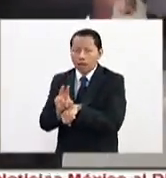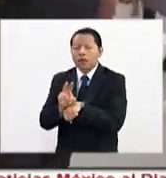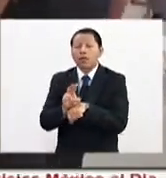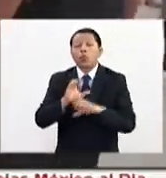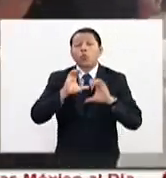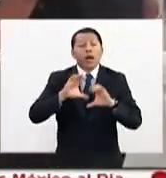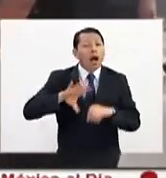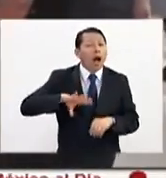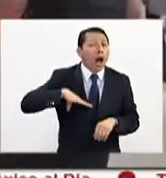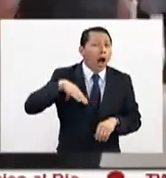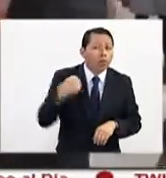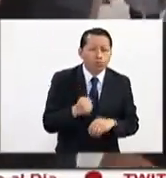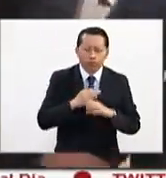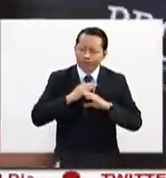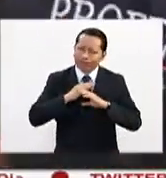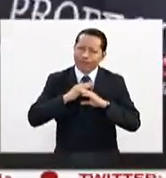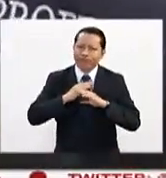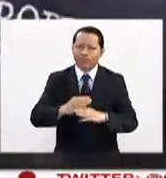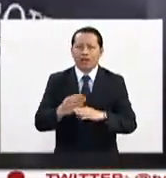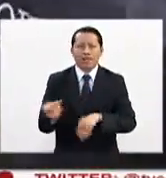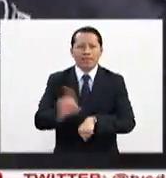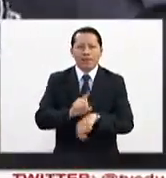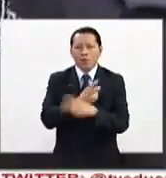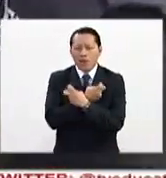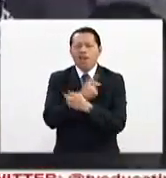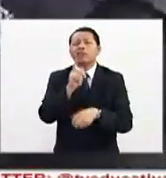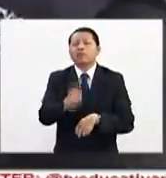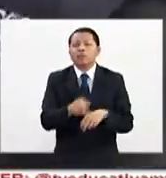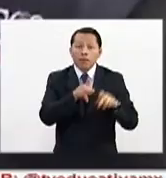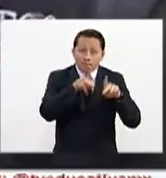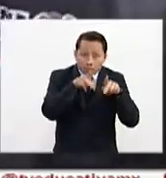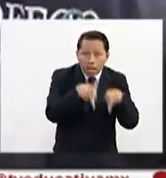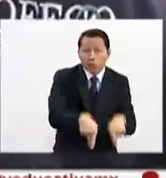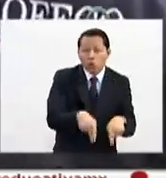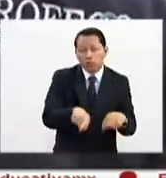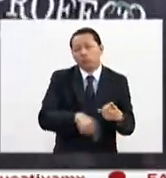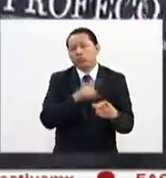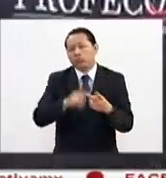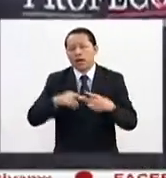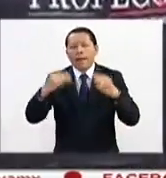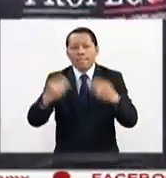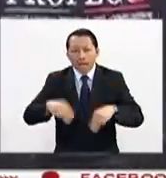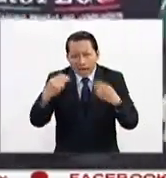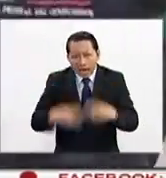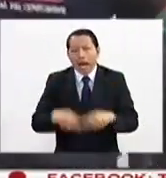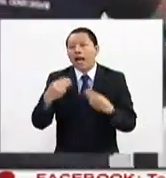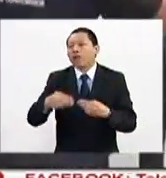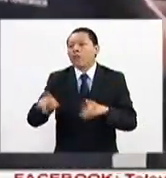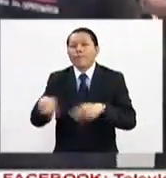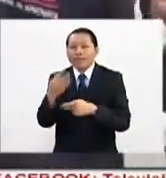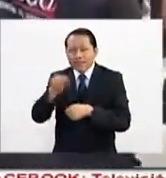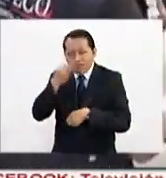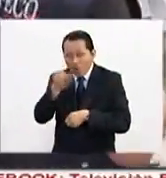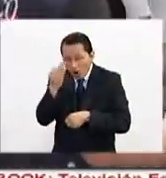los consumidores en este Día de Muertos. Recorrieron desde los panteones, pero también mercados, florerías, panaderías, empresas de